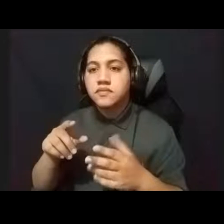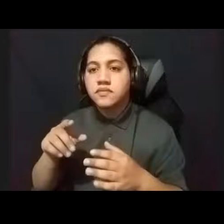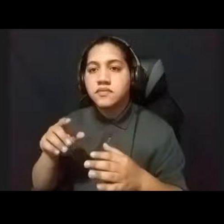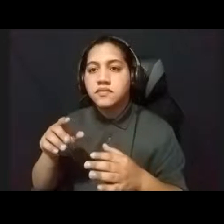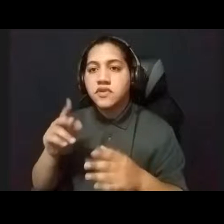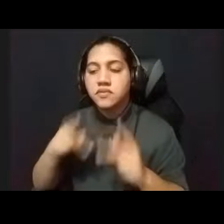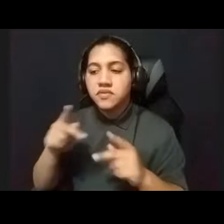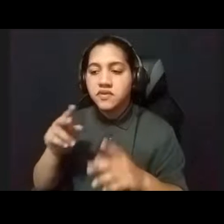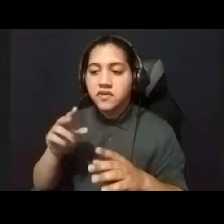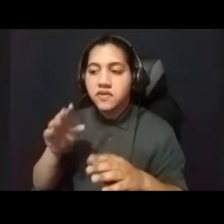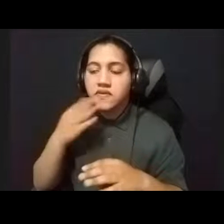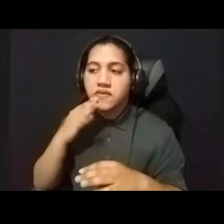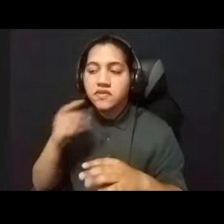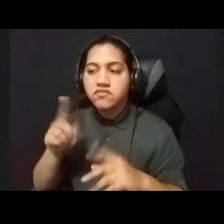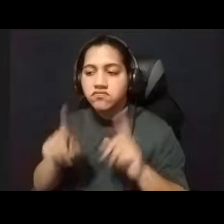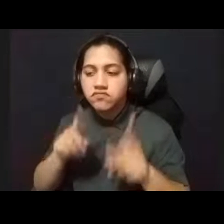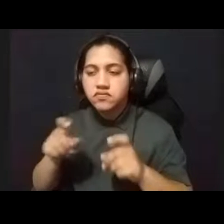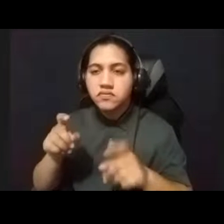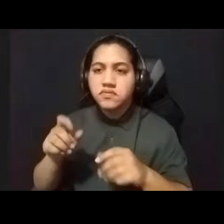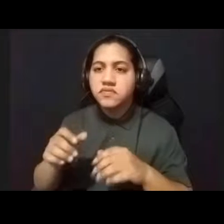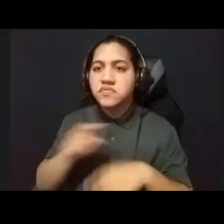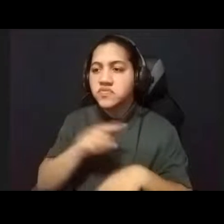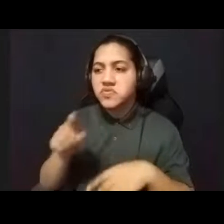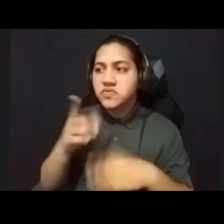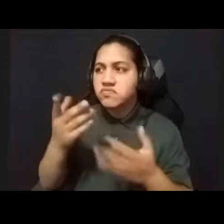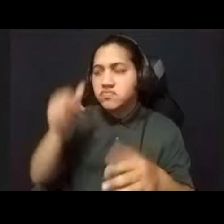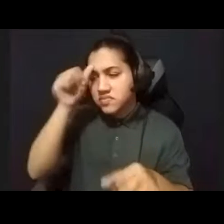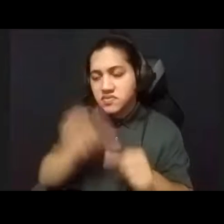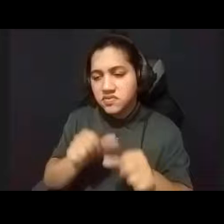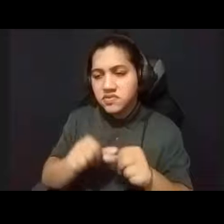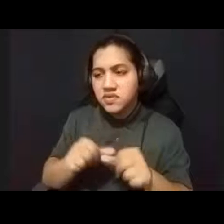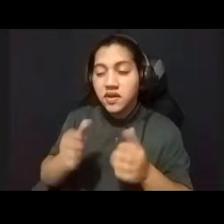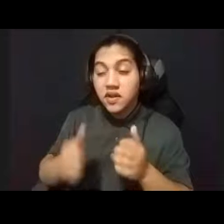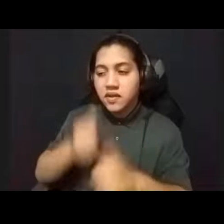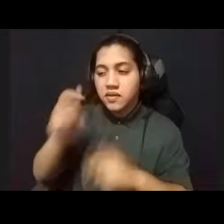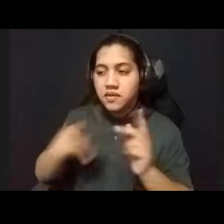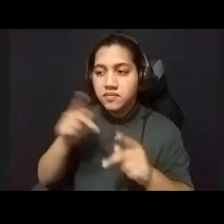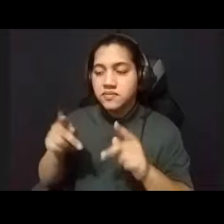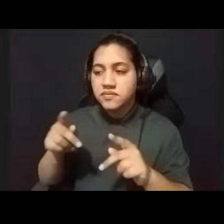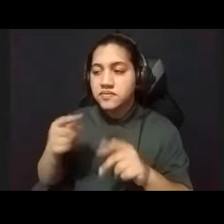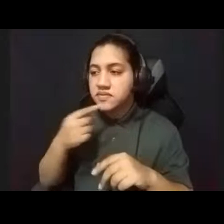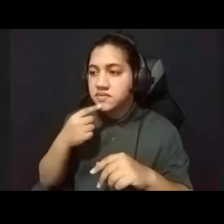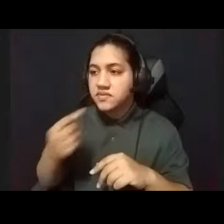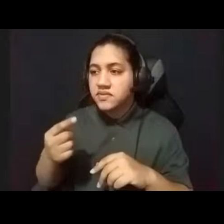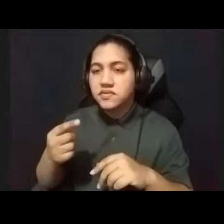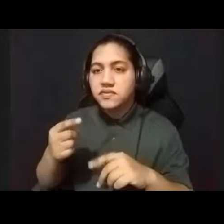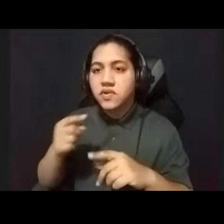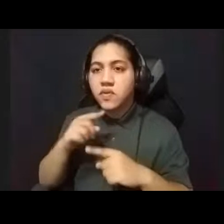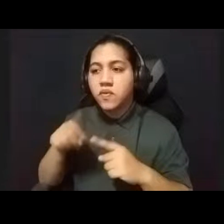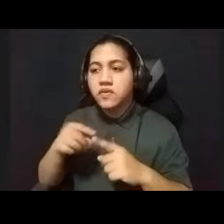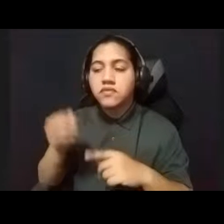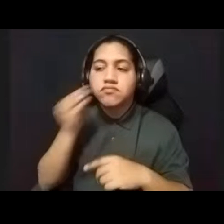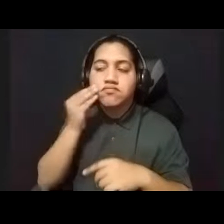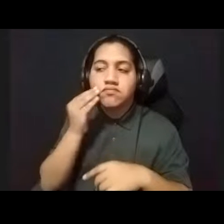yo pregunté cuál es la parte que más recuerdas del cuento, la gran mayoría de las personas decía cuando ella se